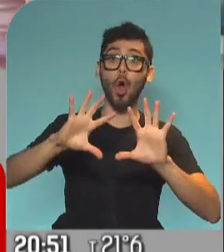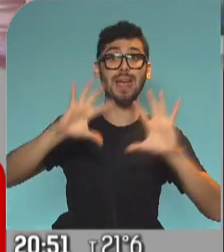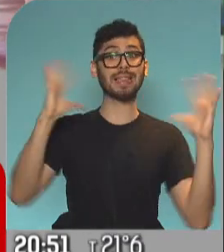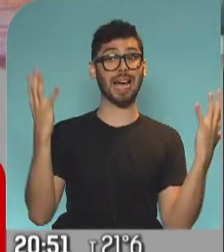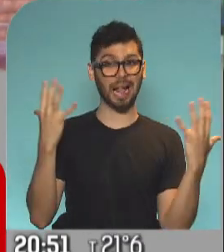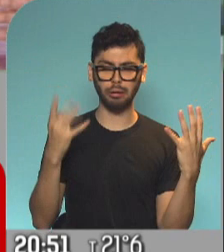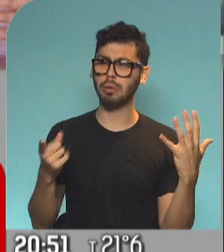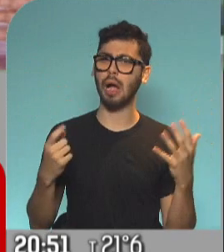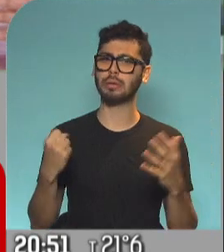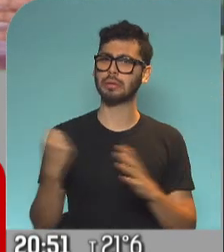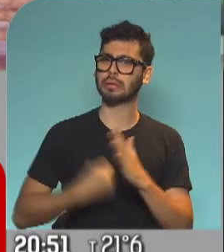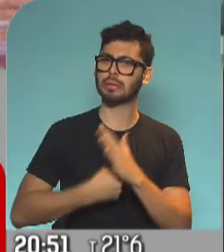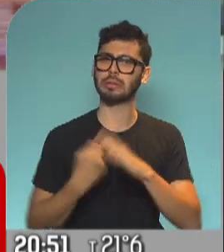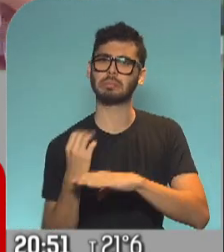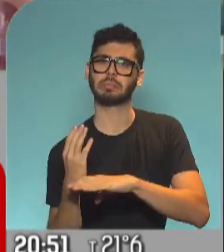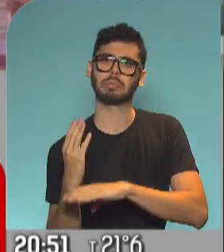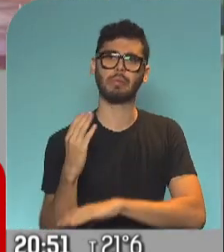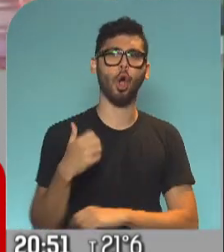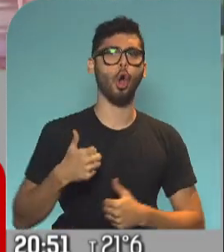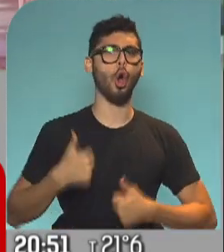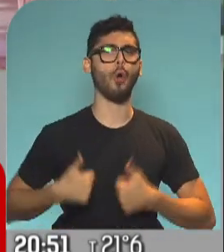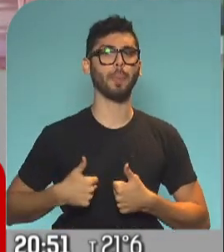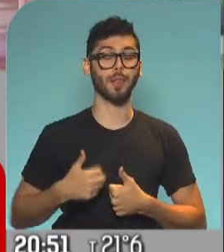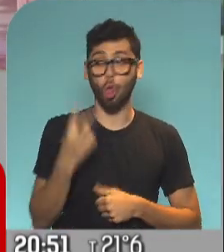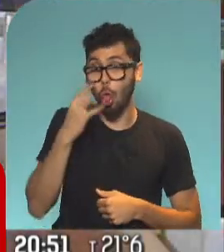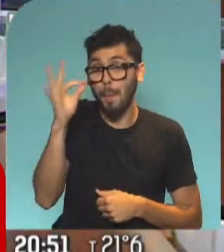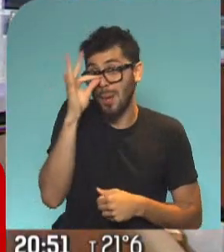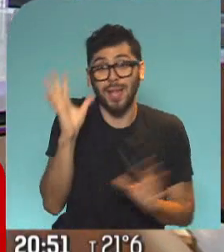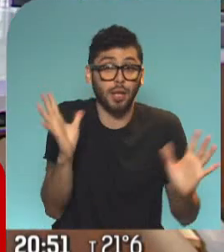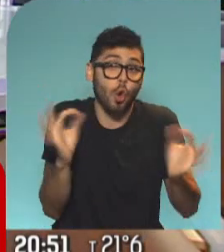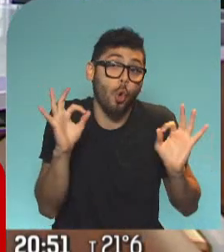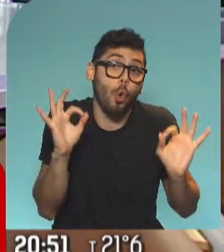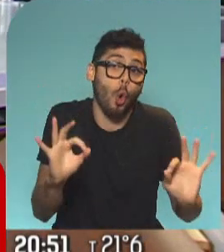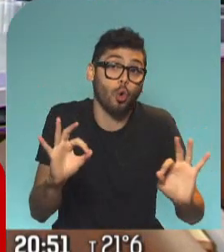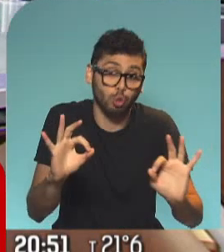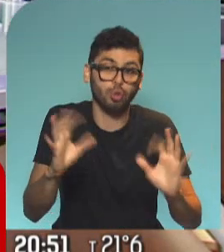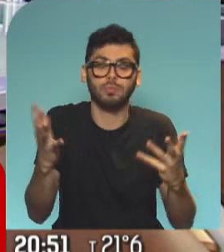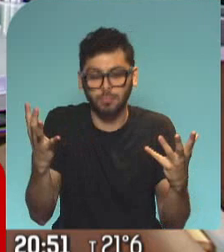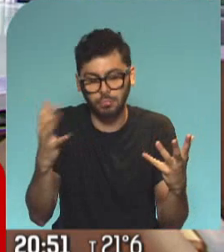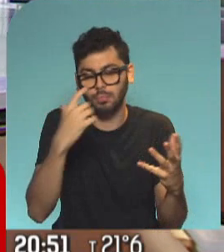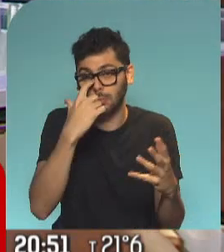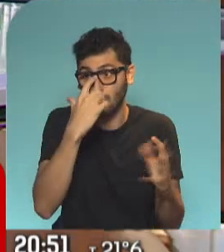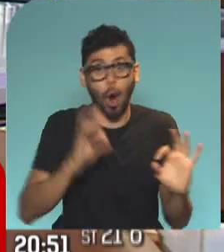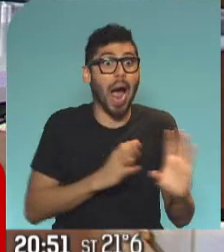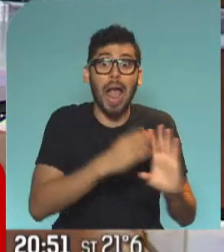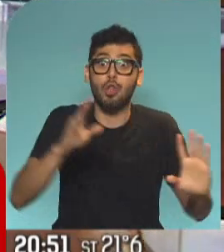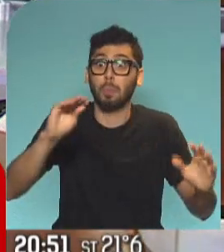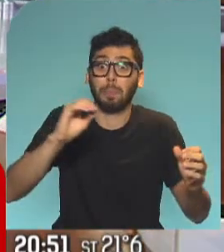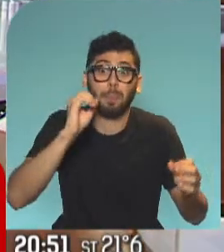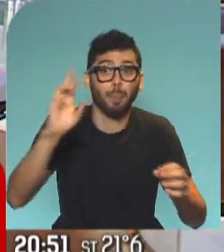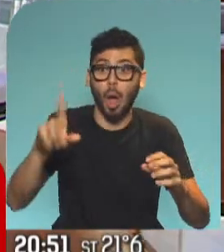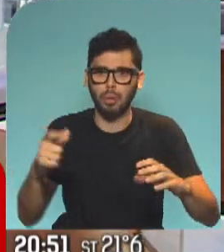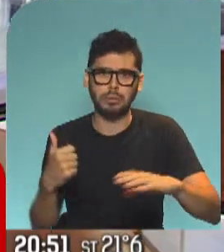a competencia internacional y en 2020 justo exactamente en el peor año fines